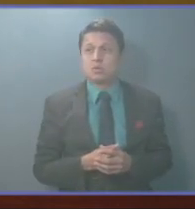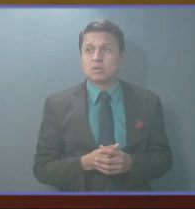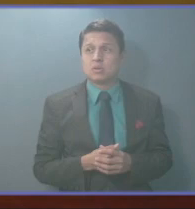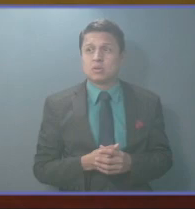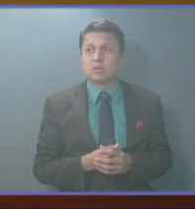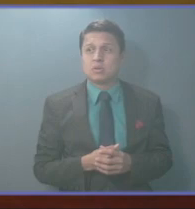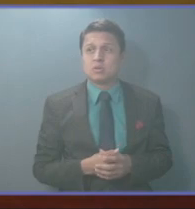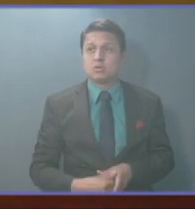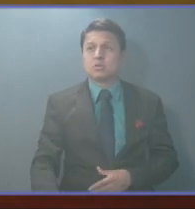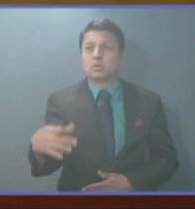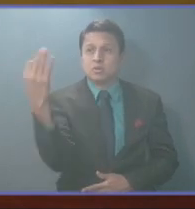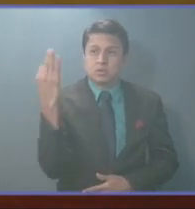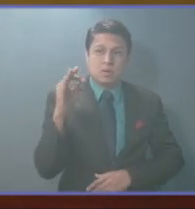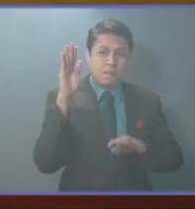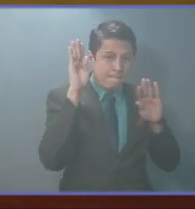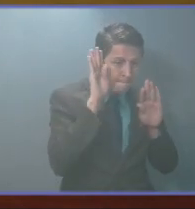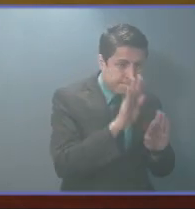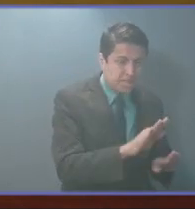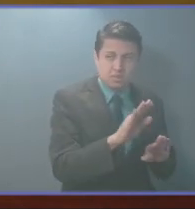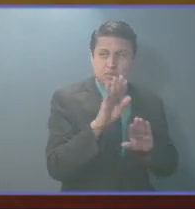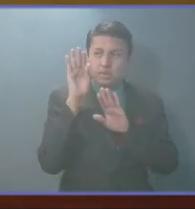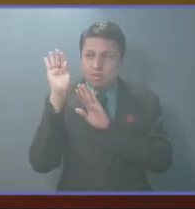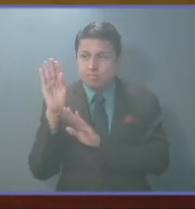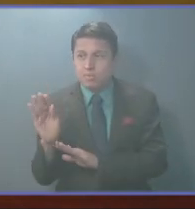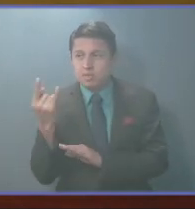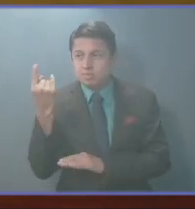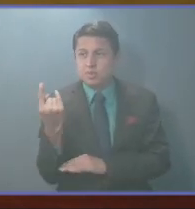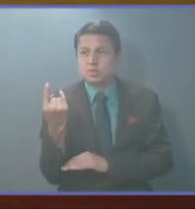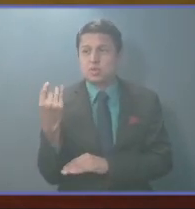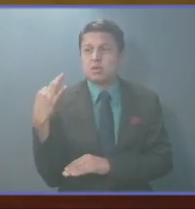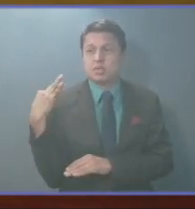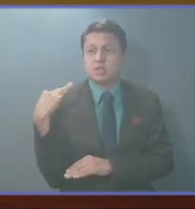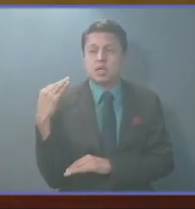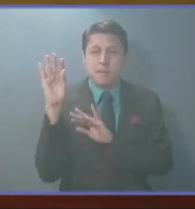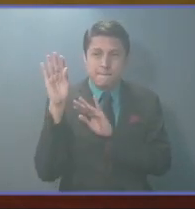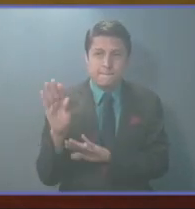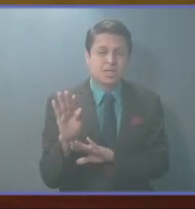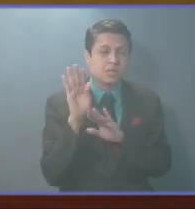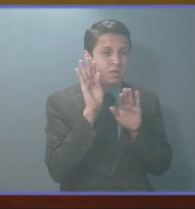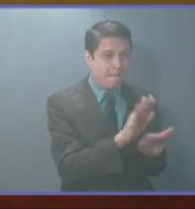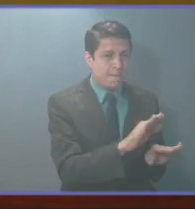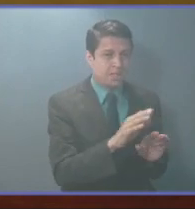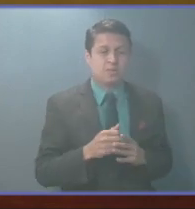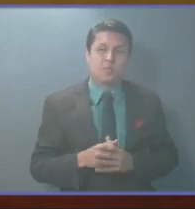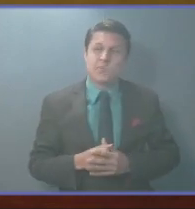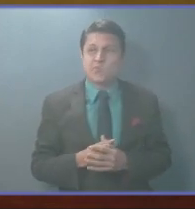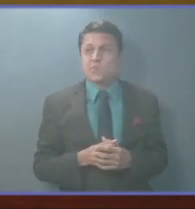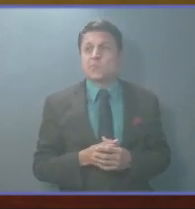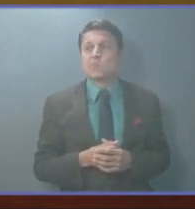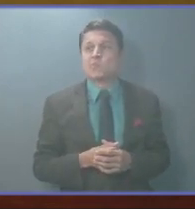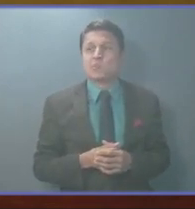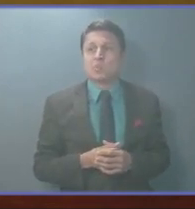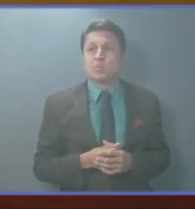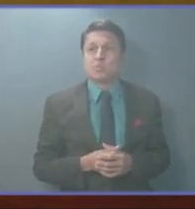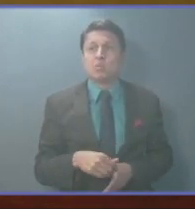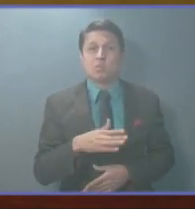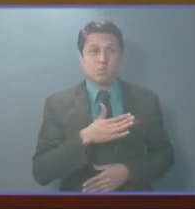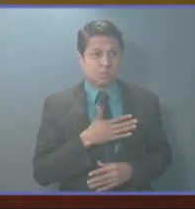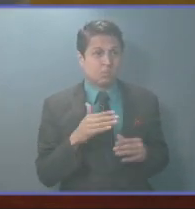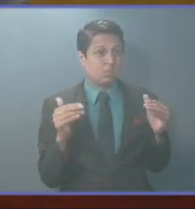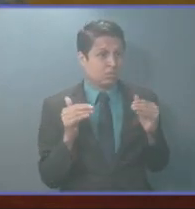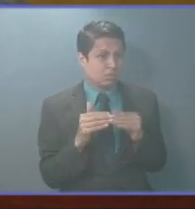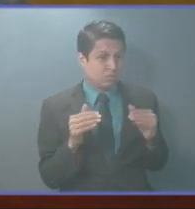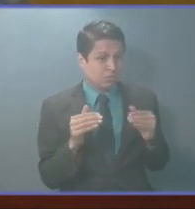Se mantendrá el respeto debido a los invitados y los invitados tendrán